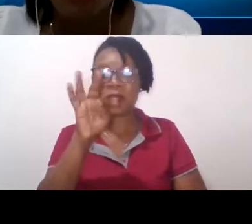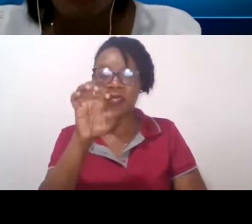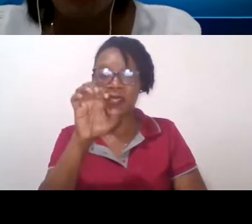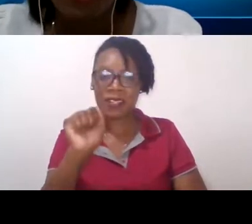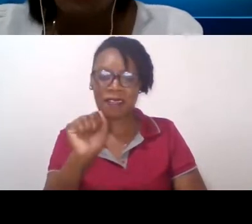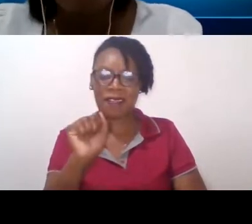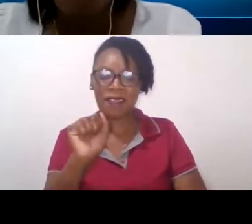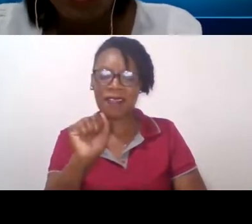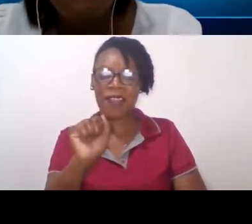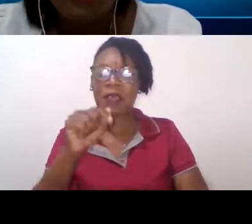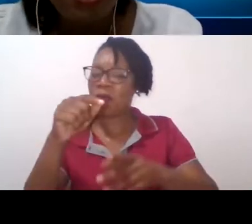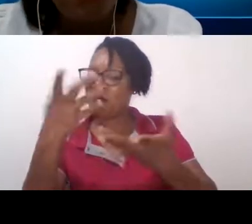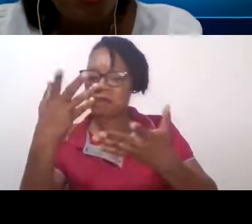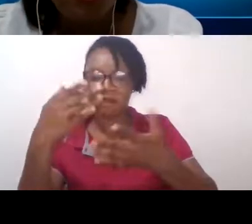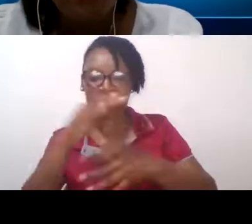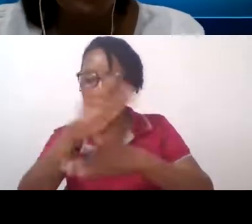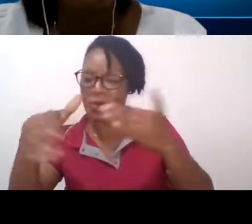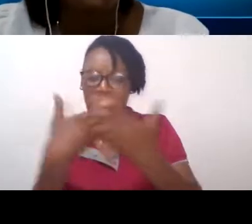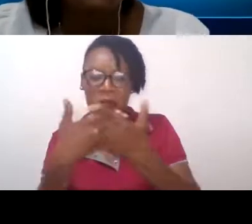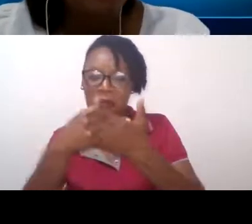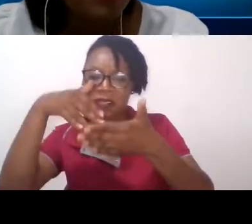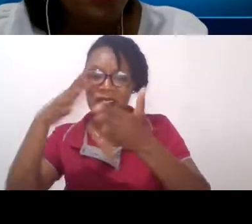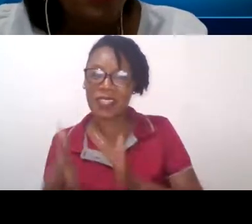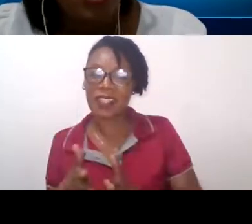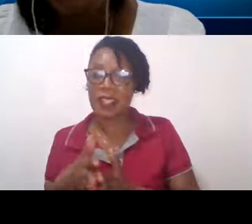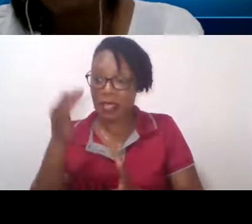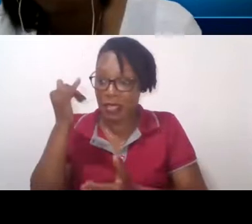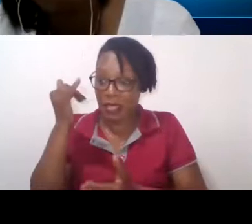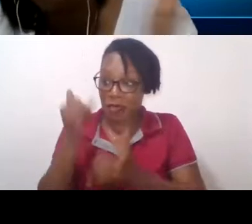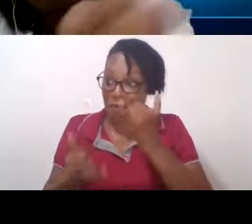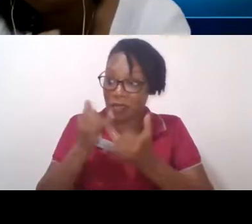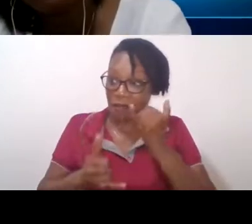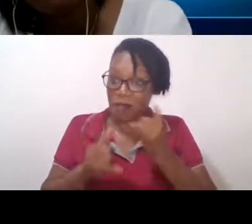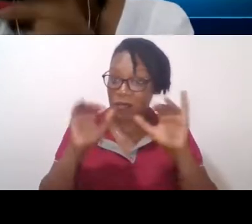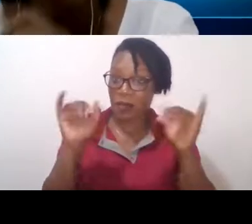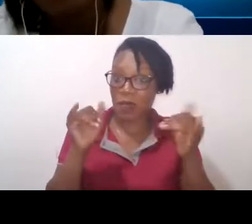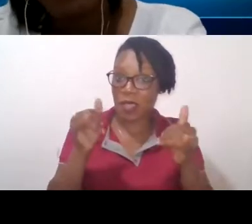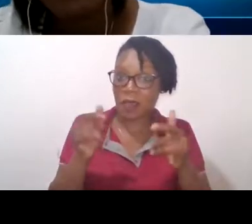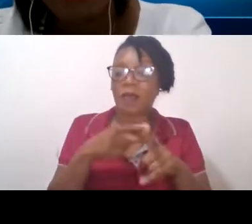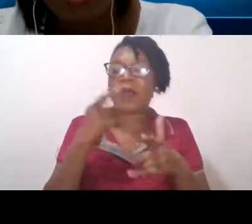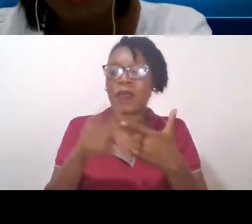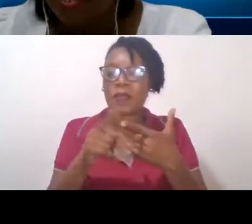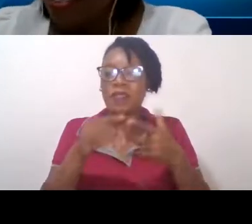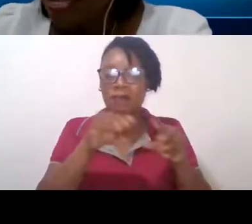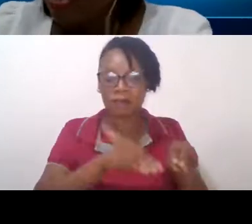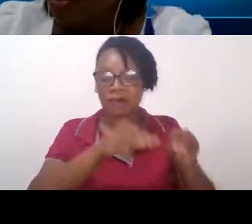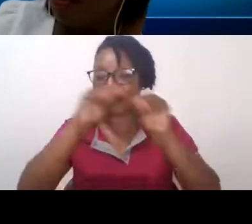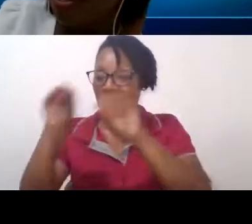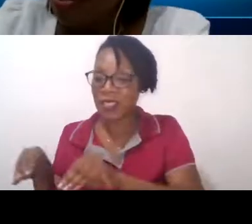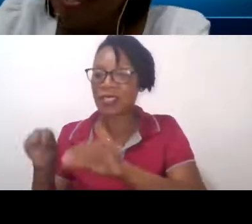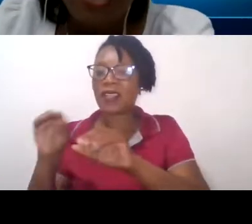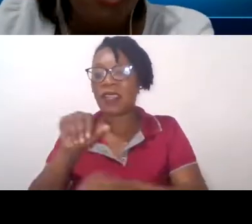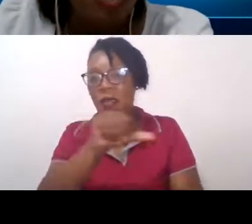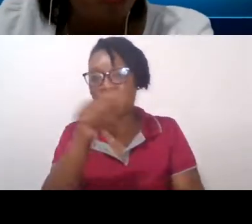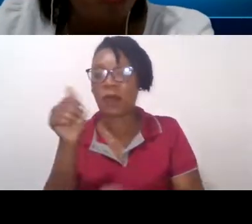utilizarlos con los demás. Una vez que el juego termine o pasamos esa etapa, podemos ir a la siguiente. Y aquí lo